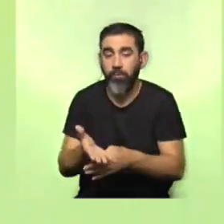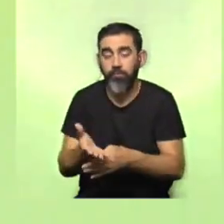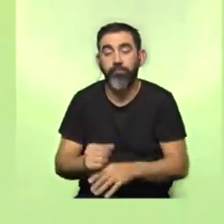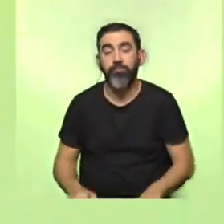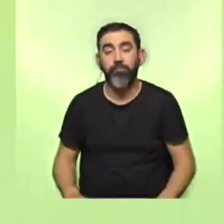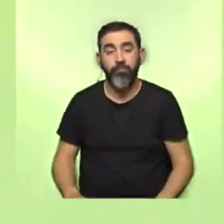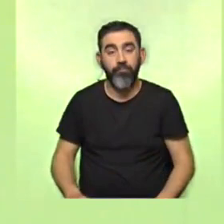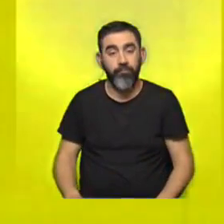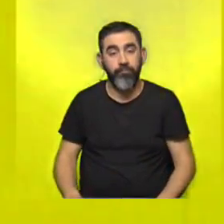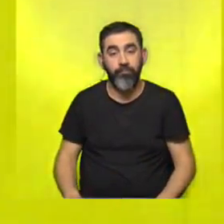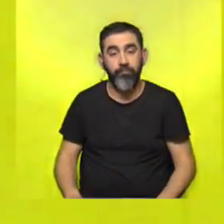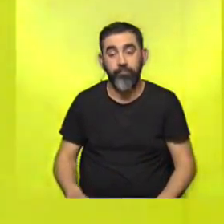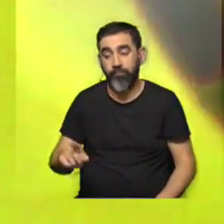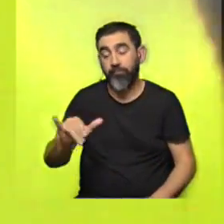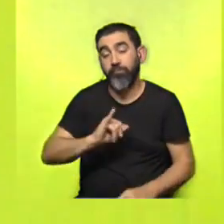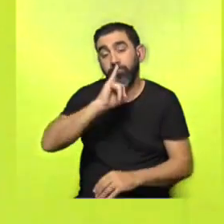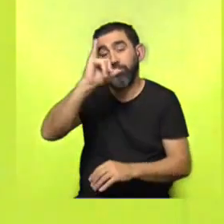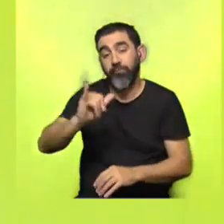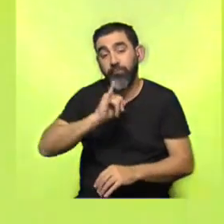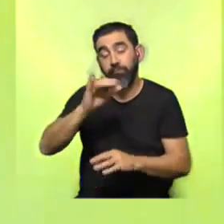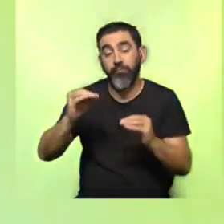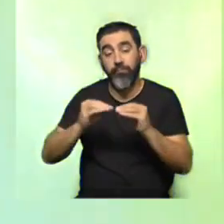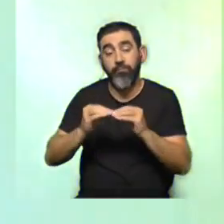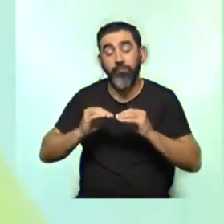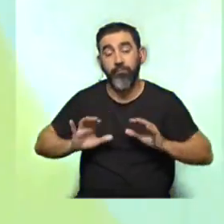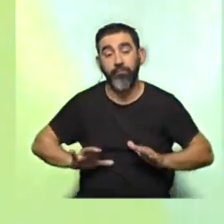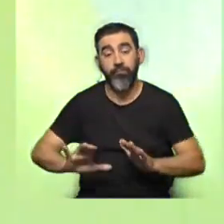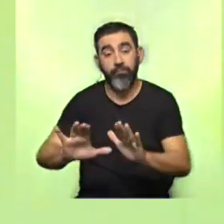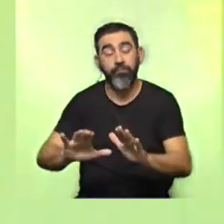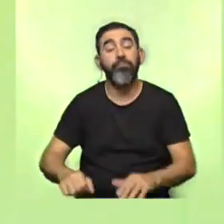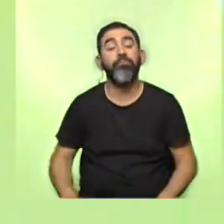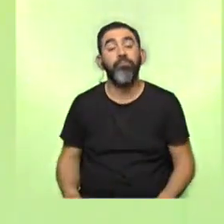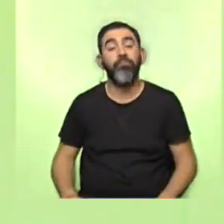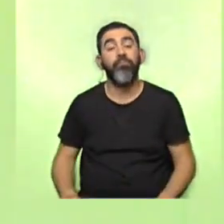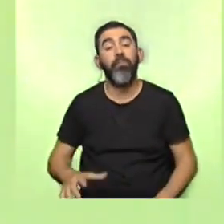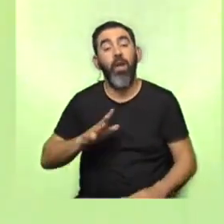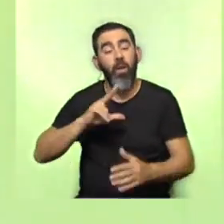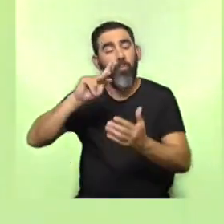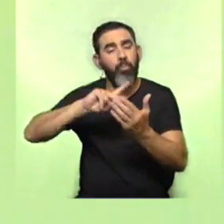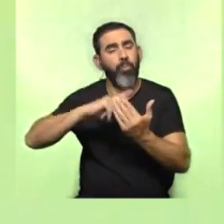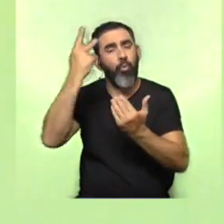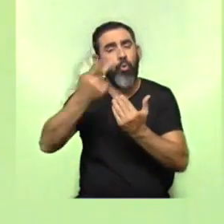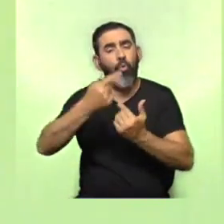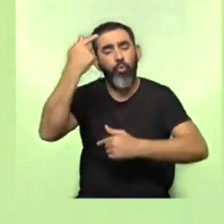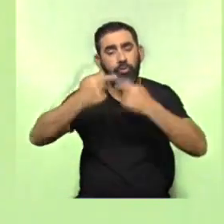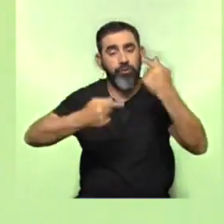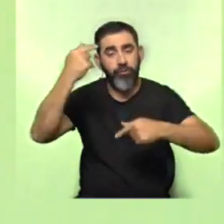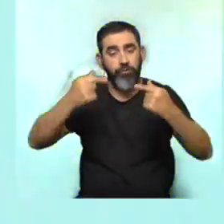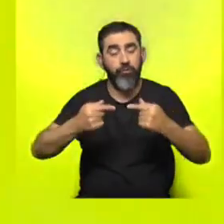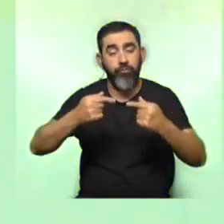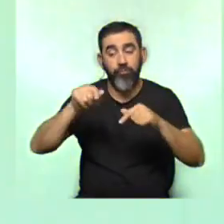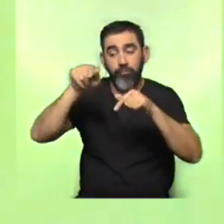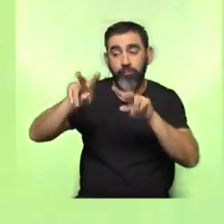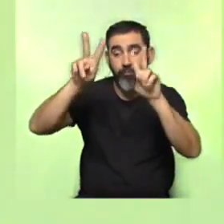vayamos de la arqueometría y de este informe que nos preparó Daniela, porque hay varios proyectos que tienen que ver con la